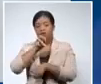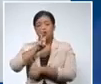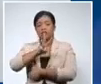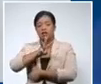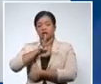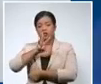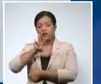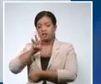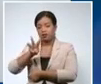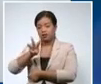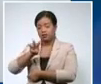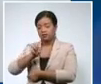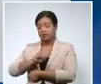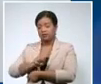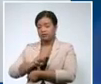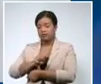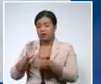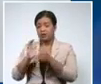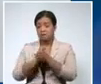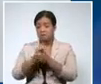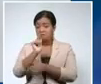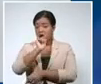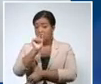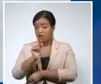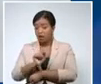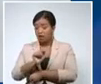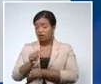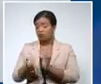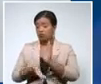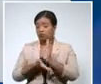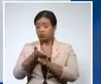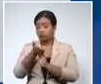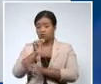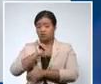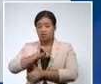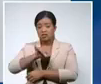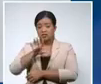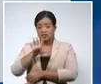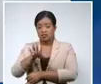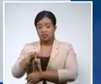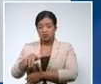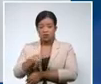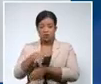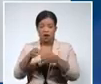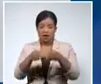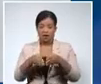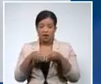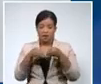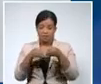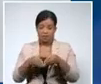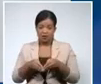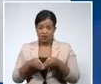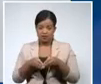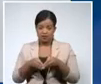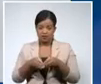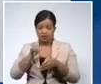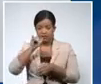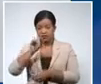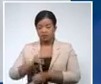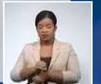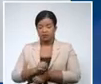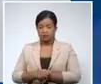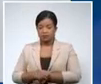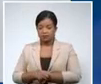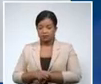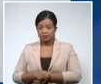333, Mayabete una cifra elevada, 65, igual que Granma, 60, Pinar